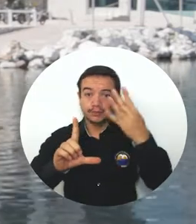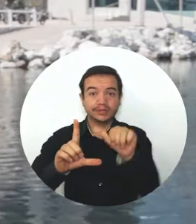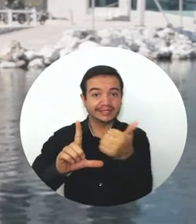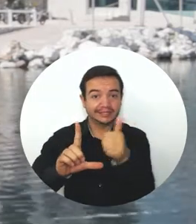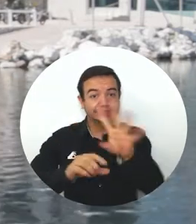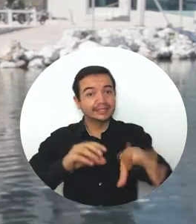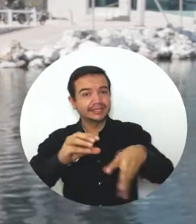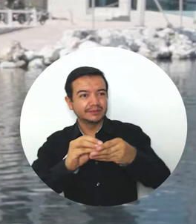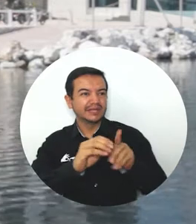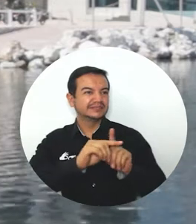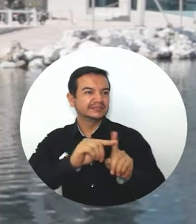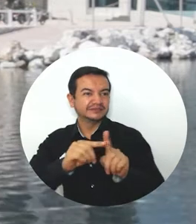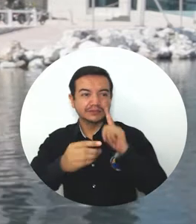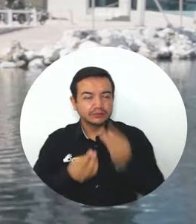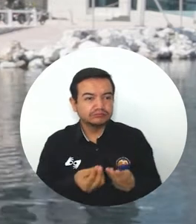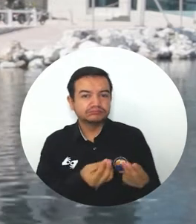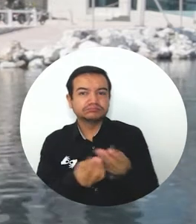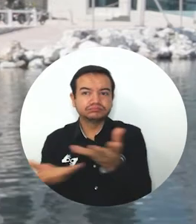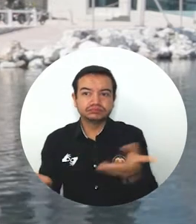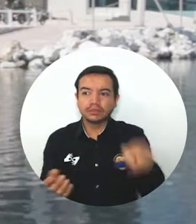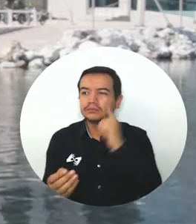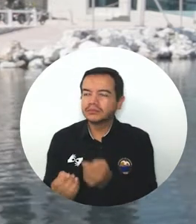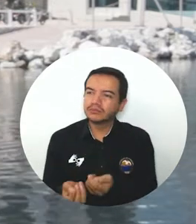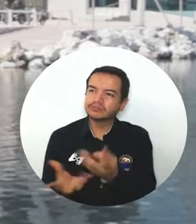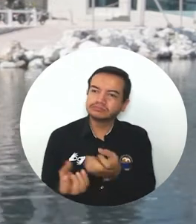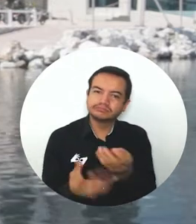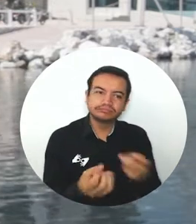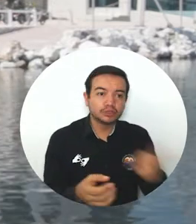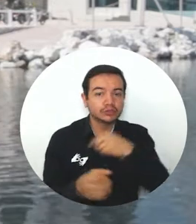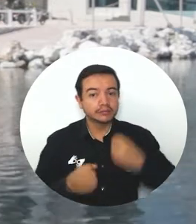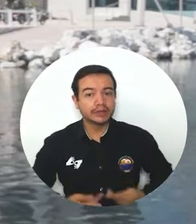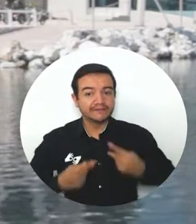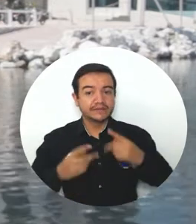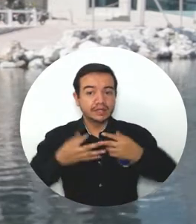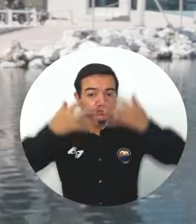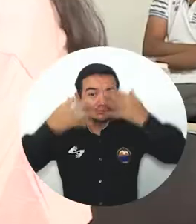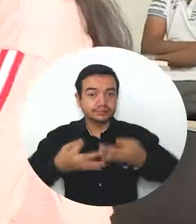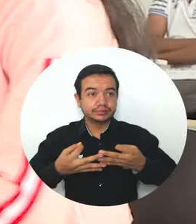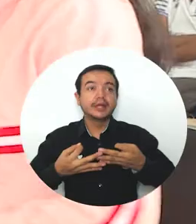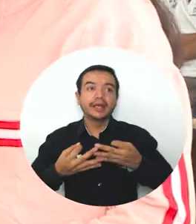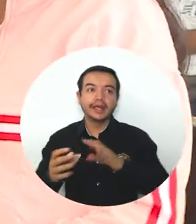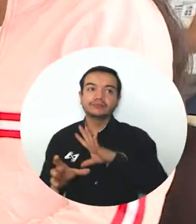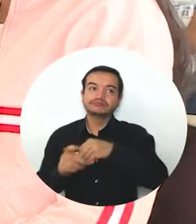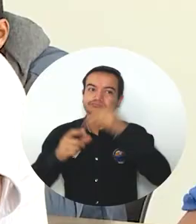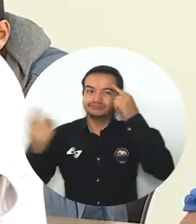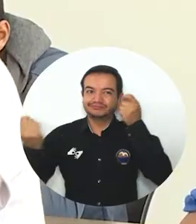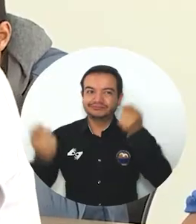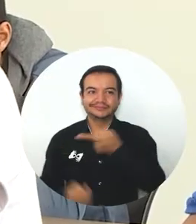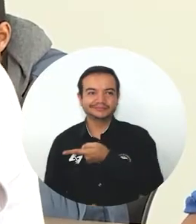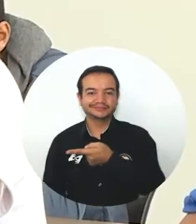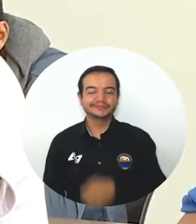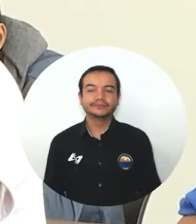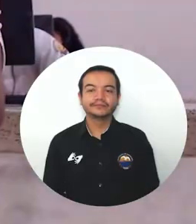como fortalecimiento de servicios de bienestar, son algunas de las acciones implementadas por la Alma Mater. La Universidad del Magdalena